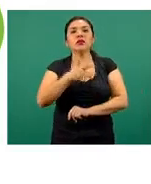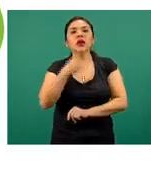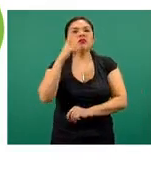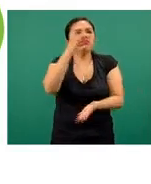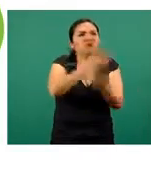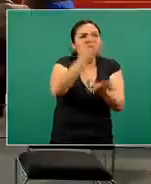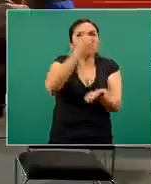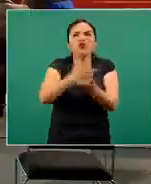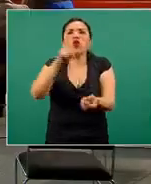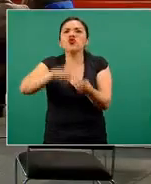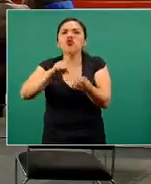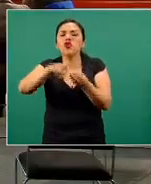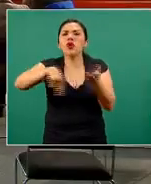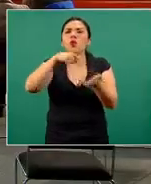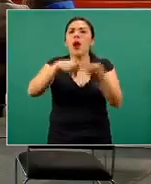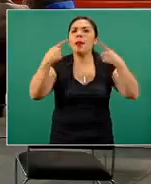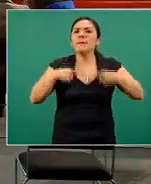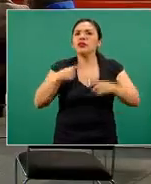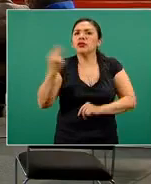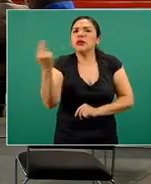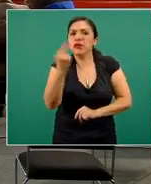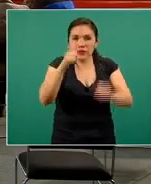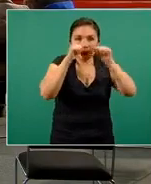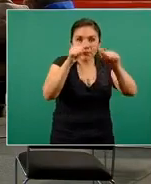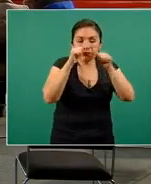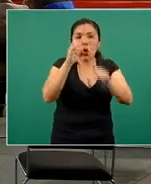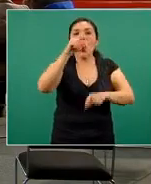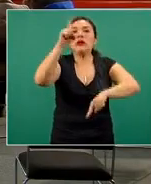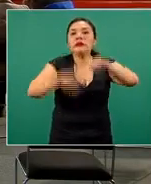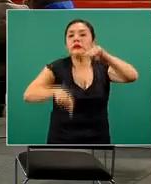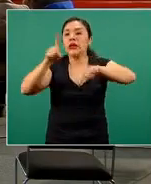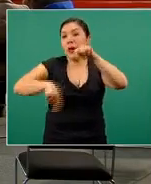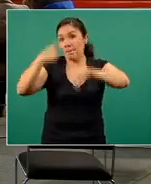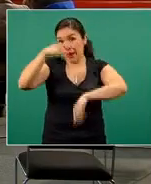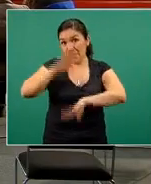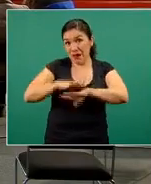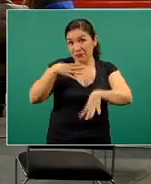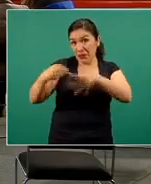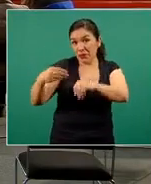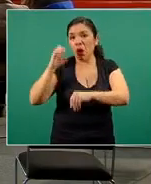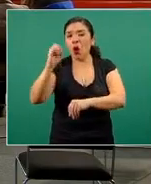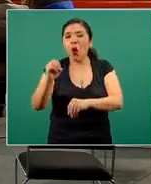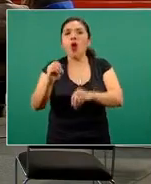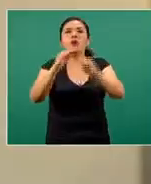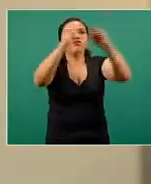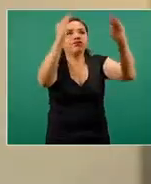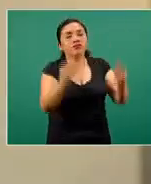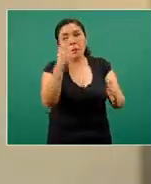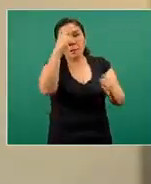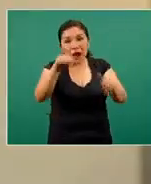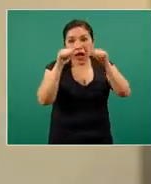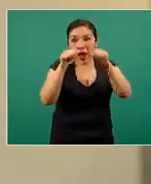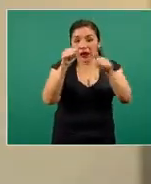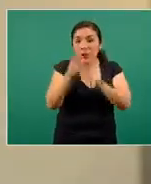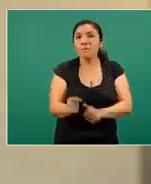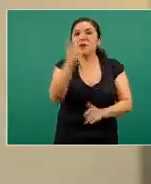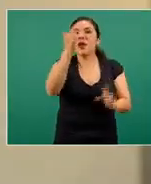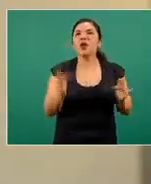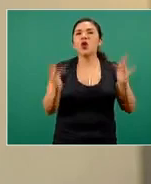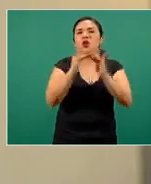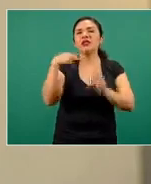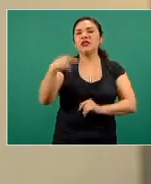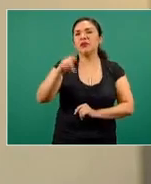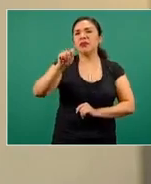casos, el seguimiento, cortar las cadenas de contagios, unidades de triaje, unidades de primer contacto que ustedes